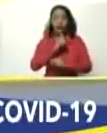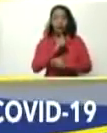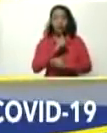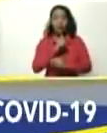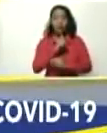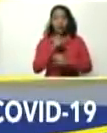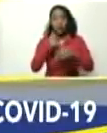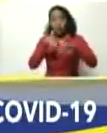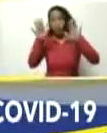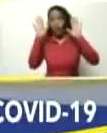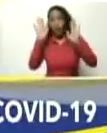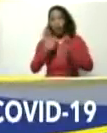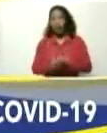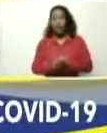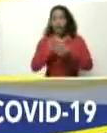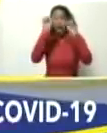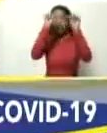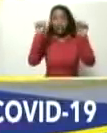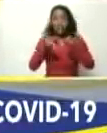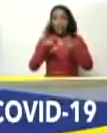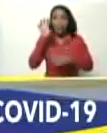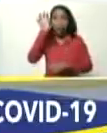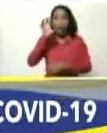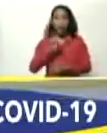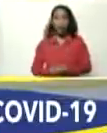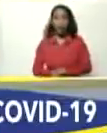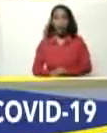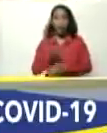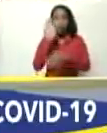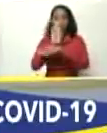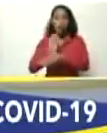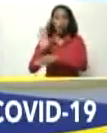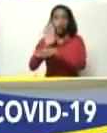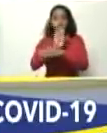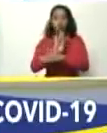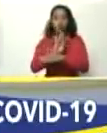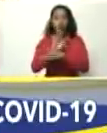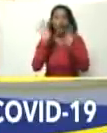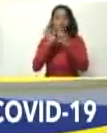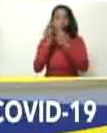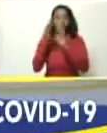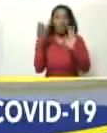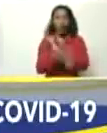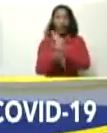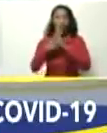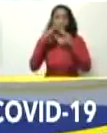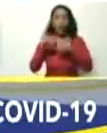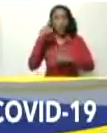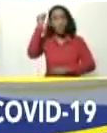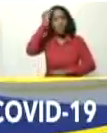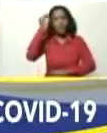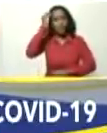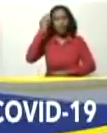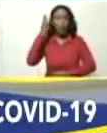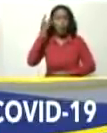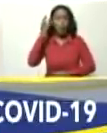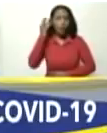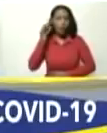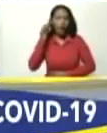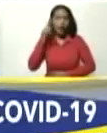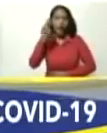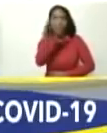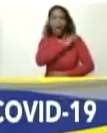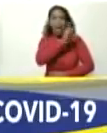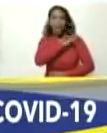lo hará el sistema patria, protegiendo a la familia, sobre todo pensando en la mujer, en la jefa